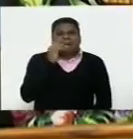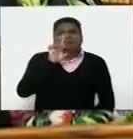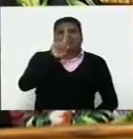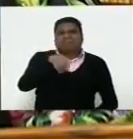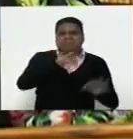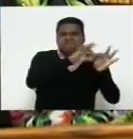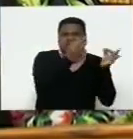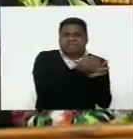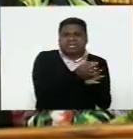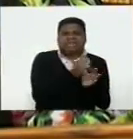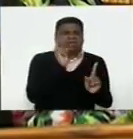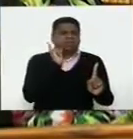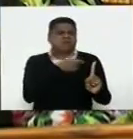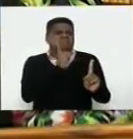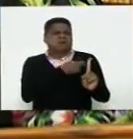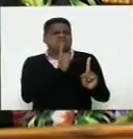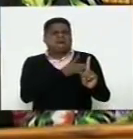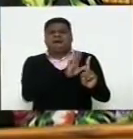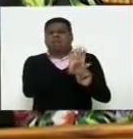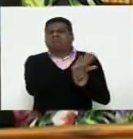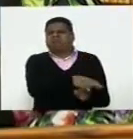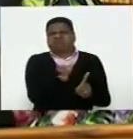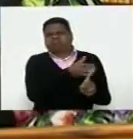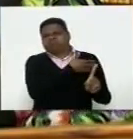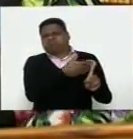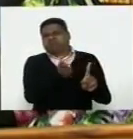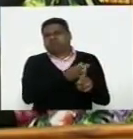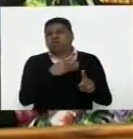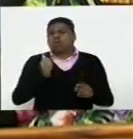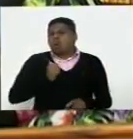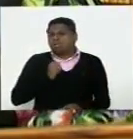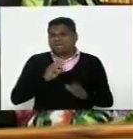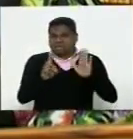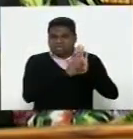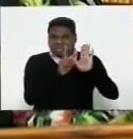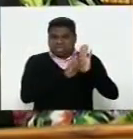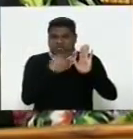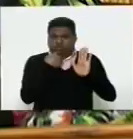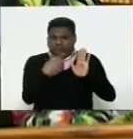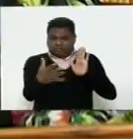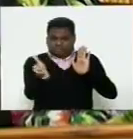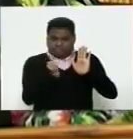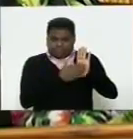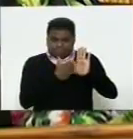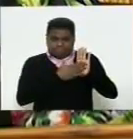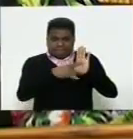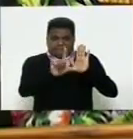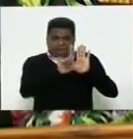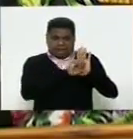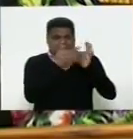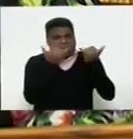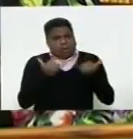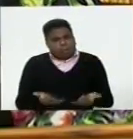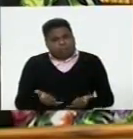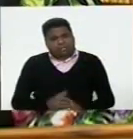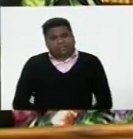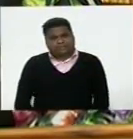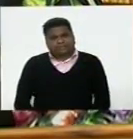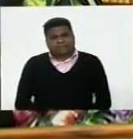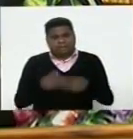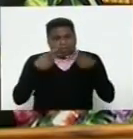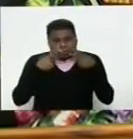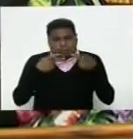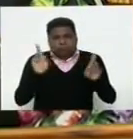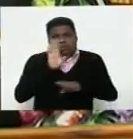haya amenazado o vulnerado cualquiera de los derechos previstos en el decreto constituyente para la promoción